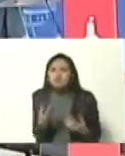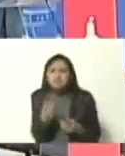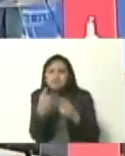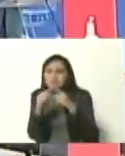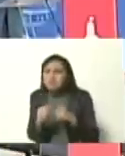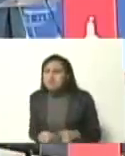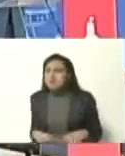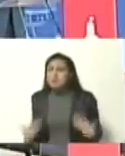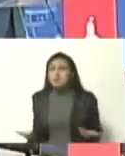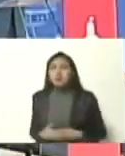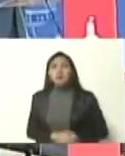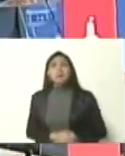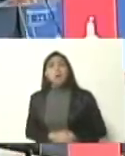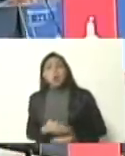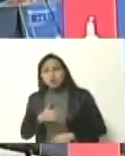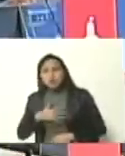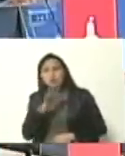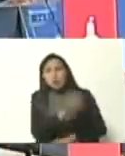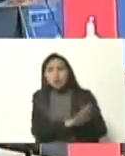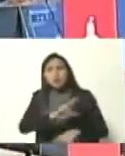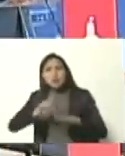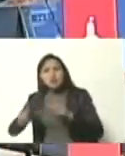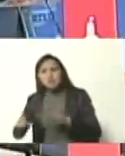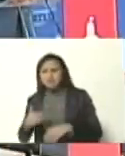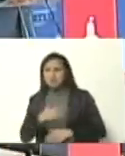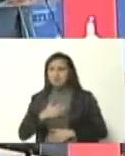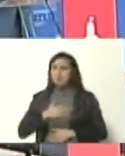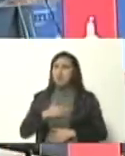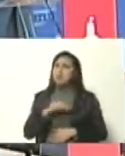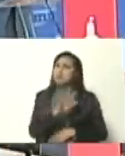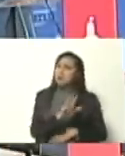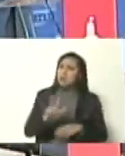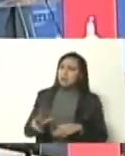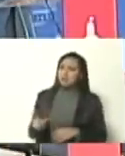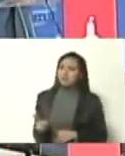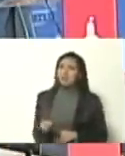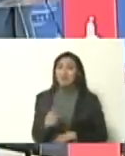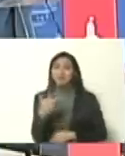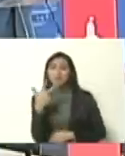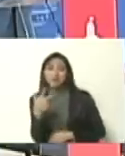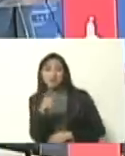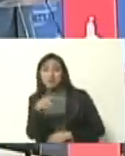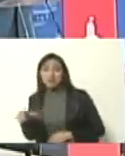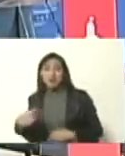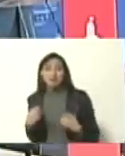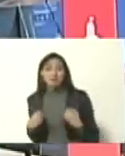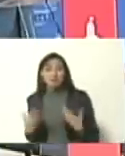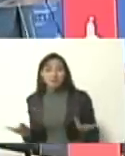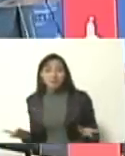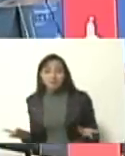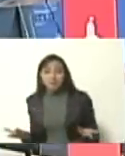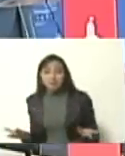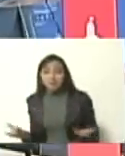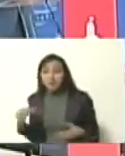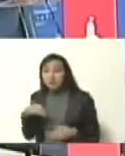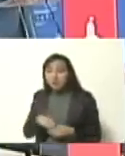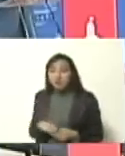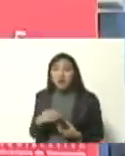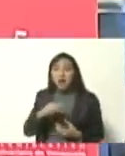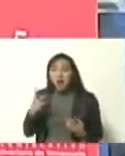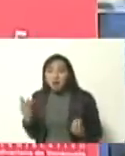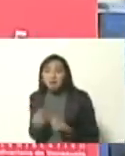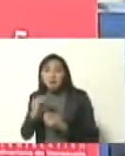conté 56. Y mi amigo dijo, yo conté 53. Y le dije, ¿no contaste los 3 de presidio? Entre los que estaba Juan Guaidó, que